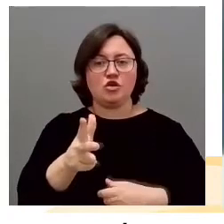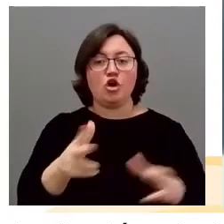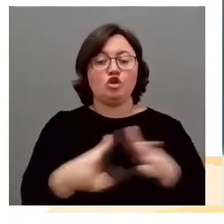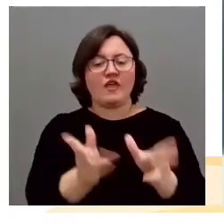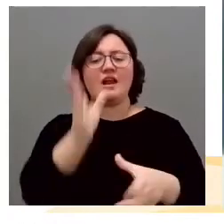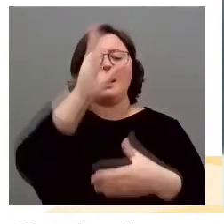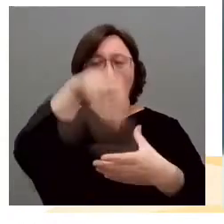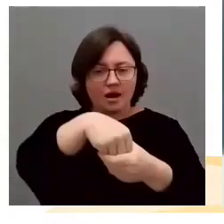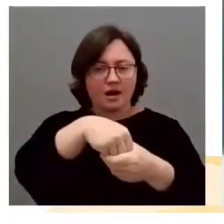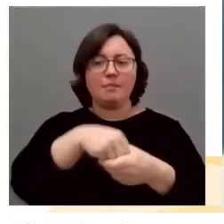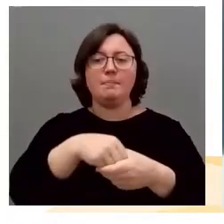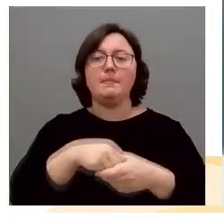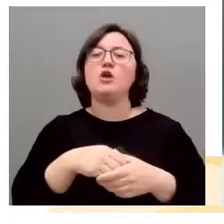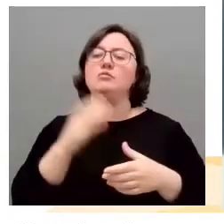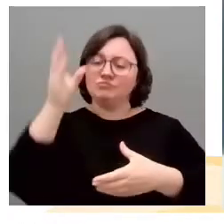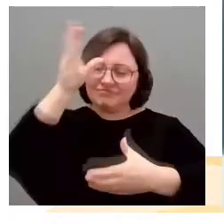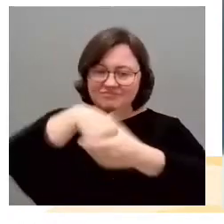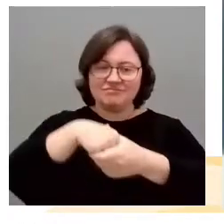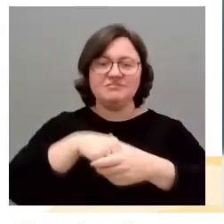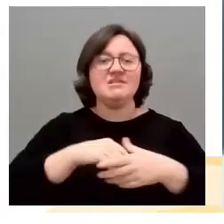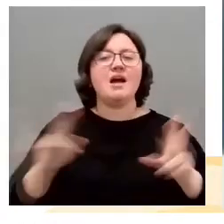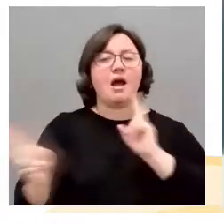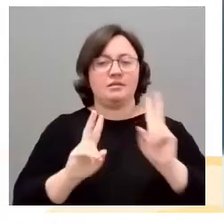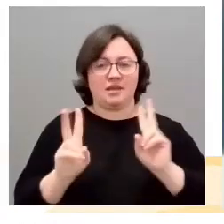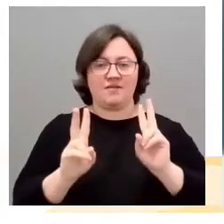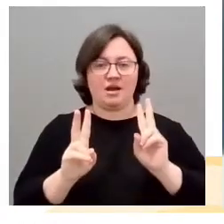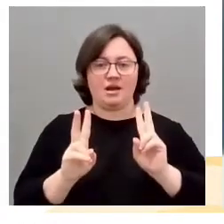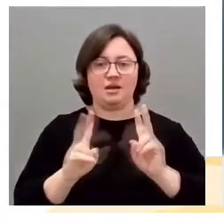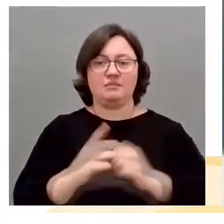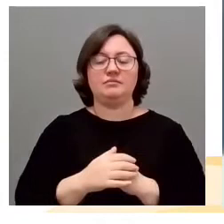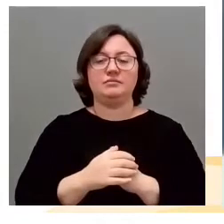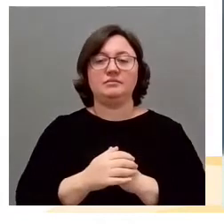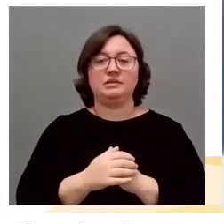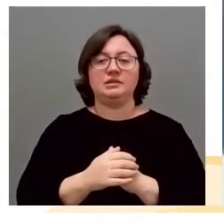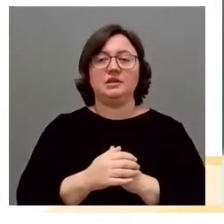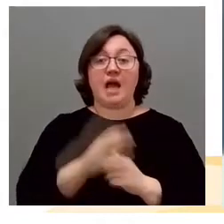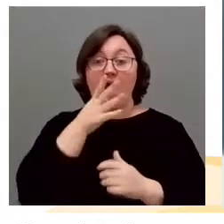parte activa de esta nueva